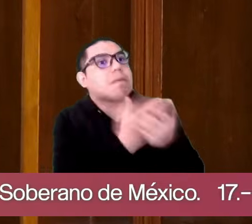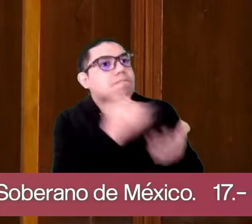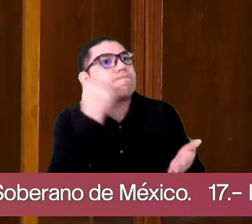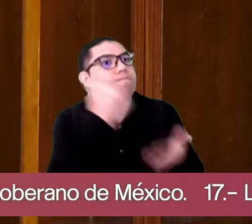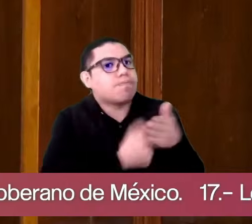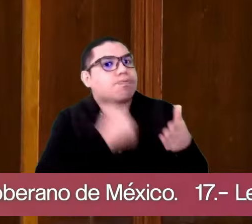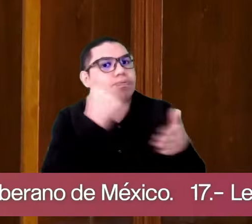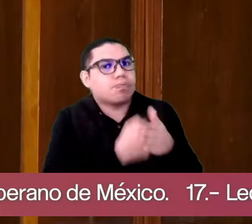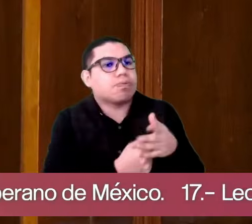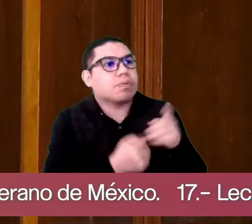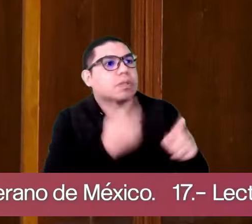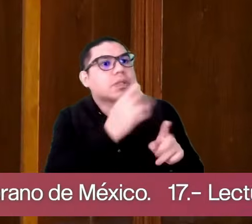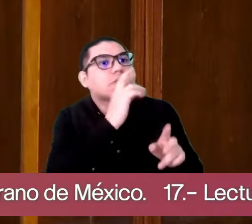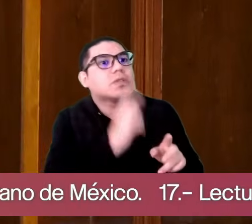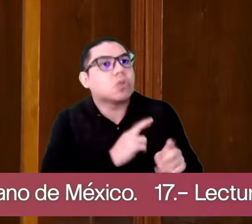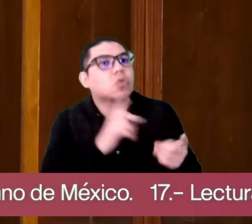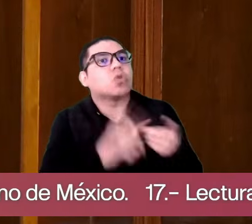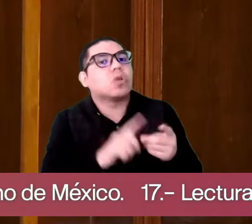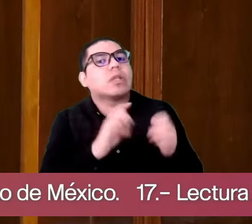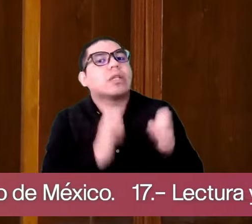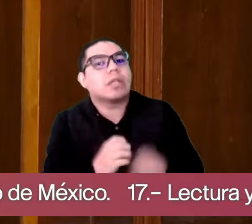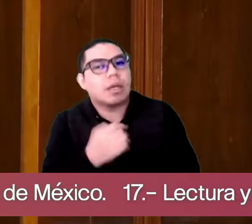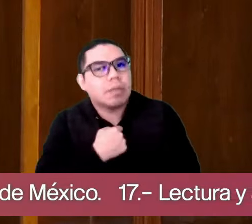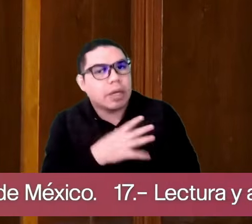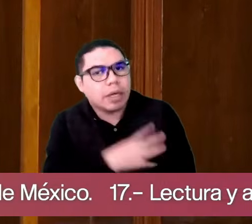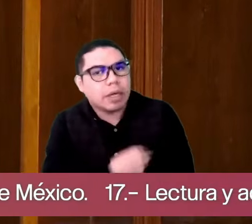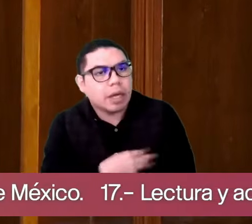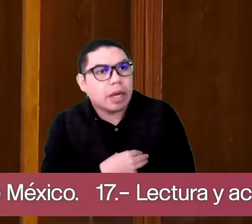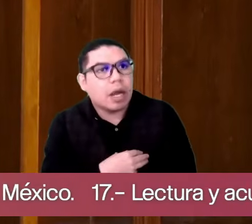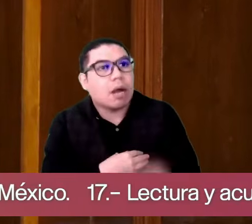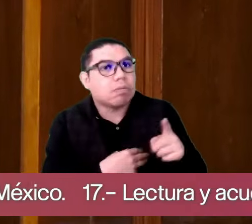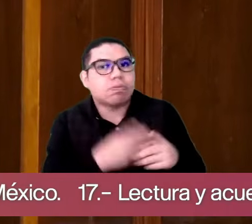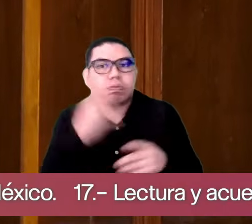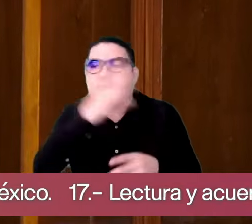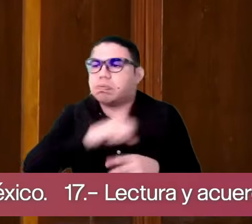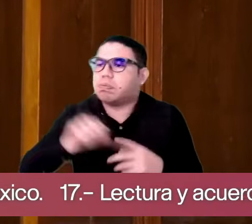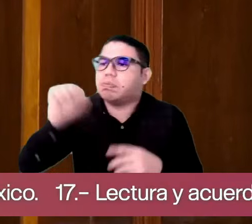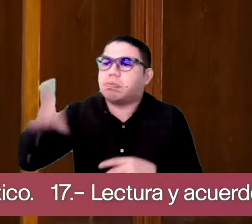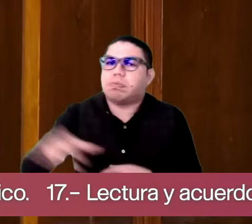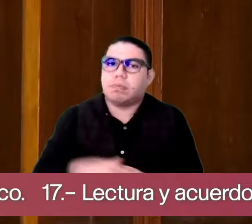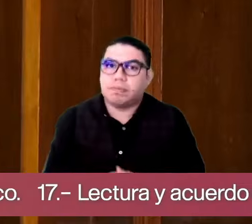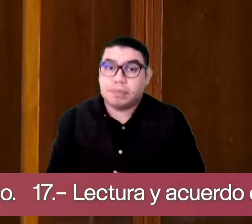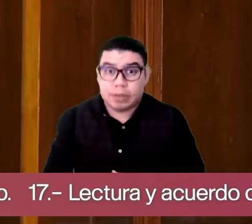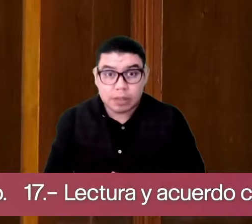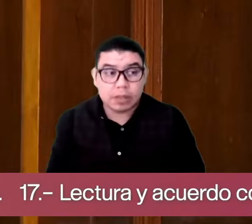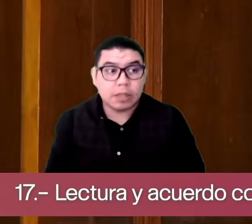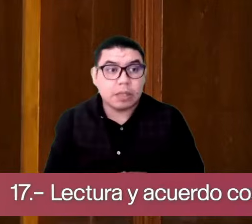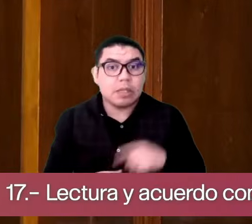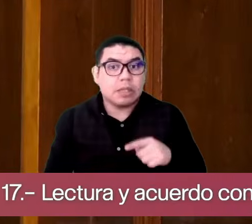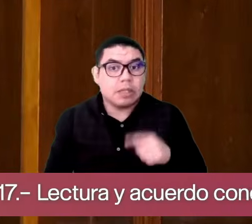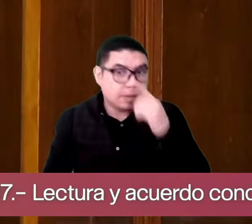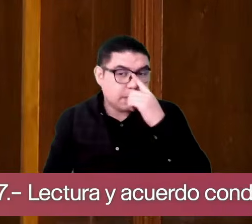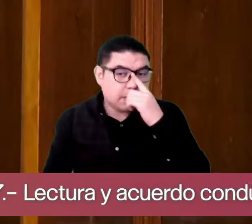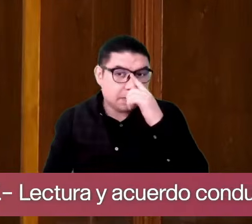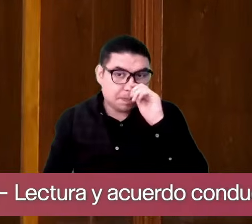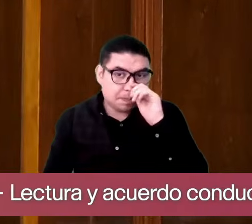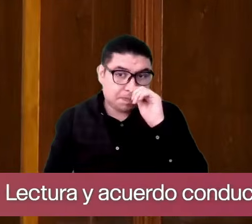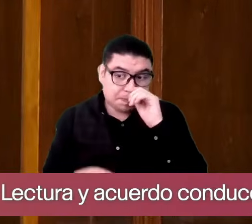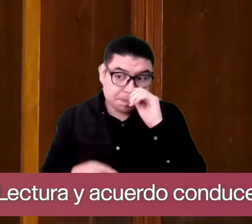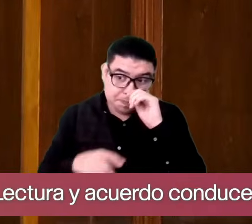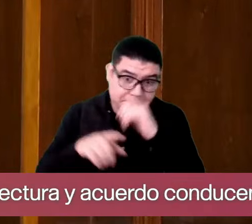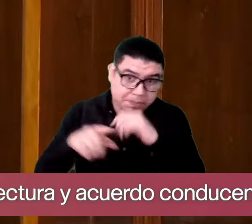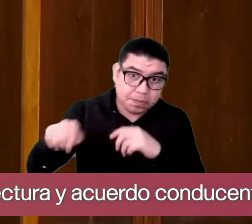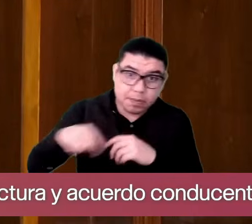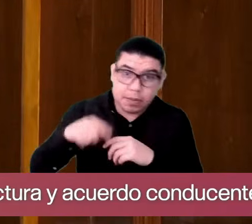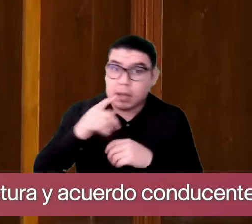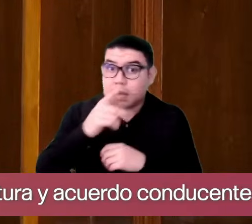está su hija. Él ha transformado su desesperación en acción. Ellos,